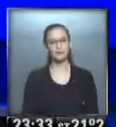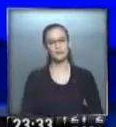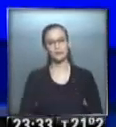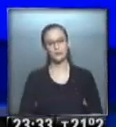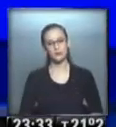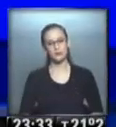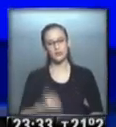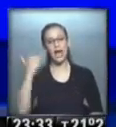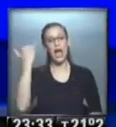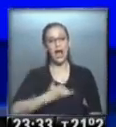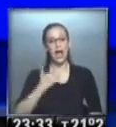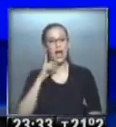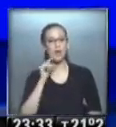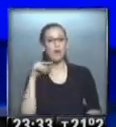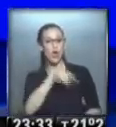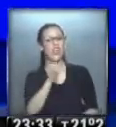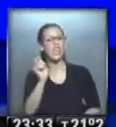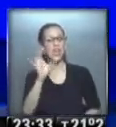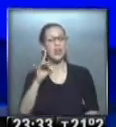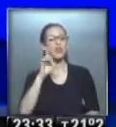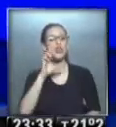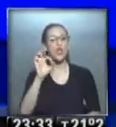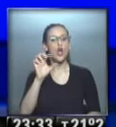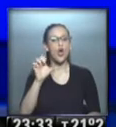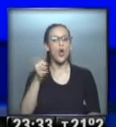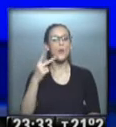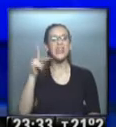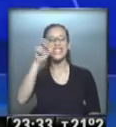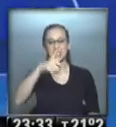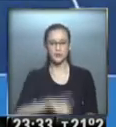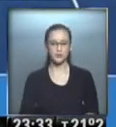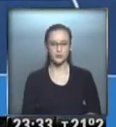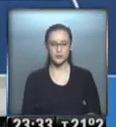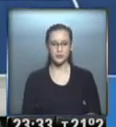Ya tiene rival, en este caso Novak Djokovic, venció a Roger Federer.